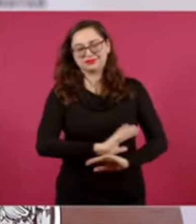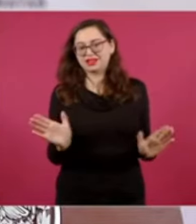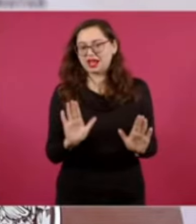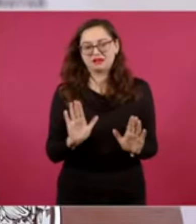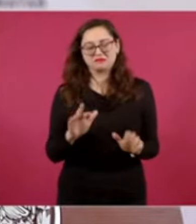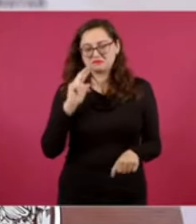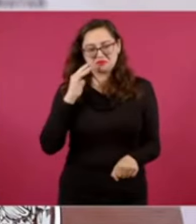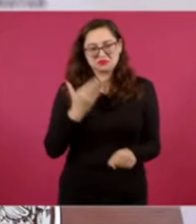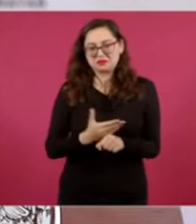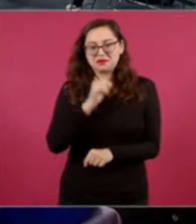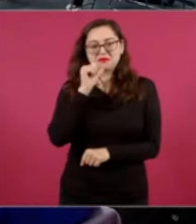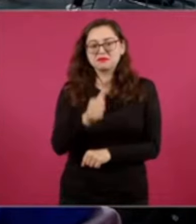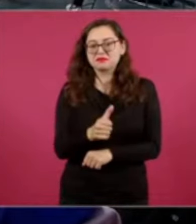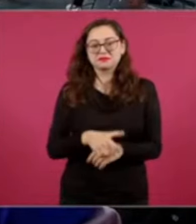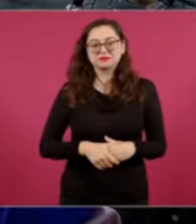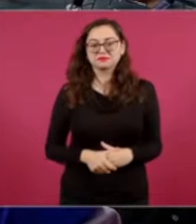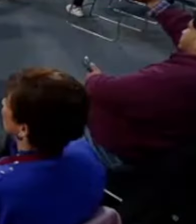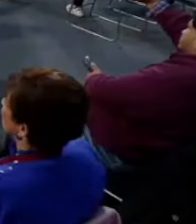ninguna responsabilidad.